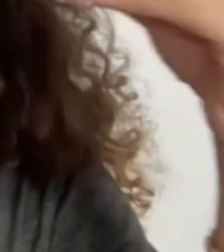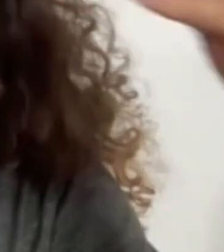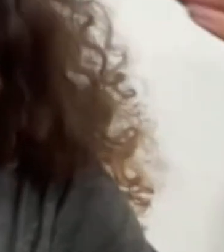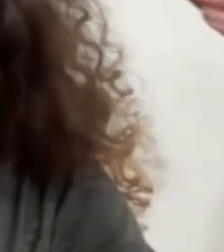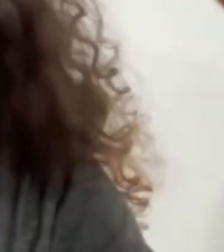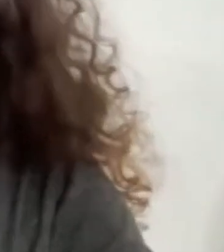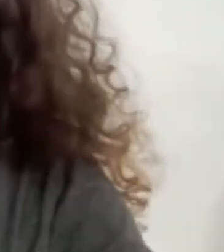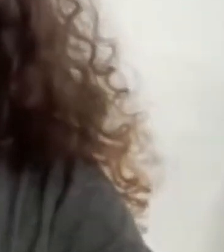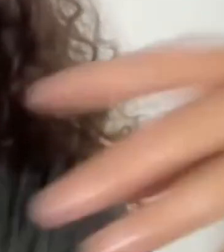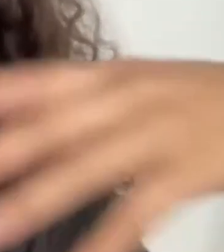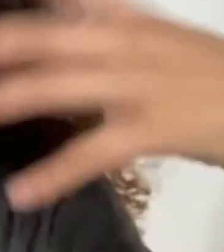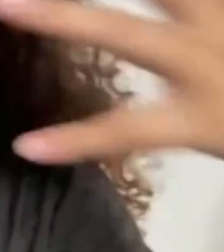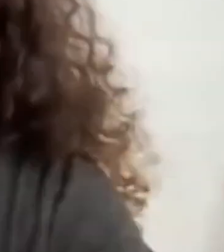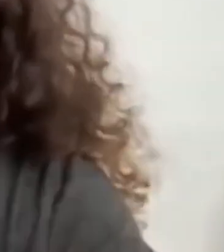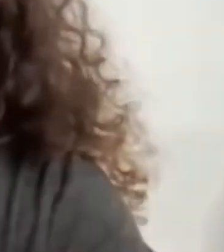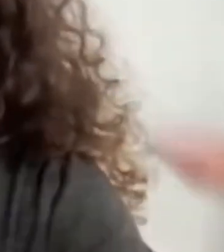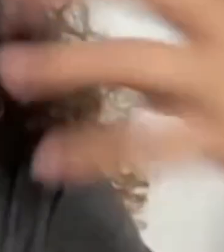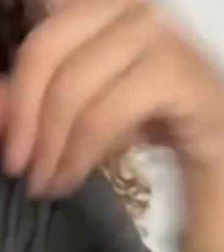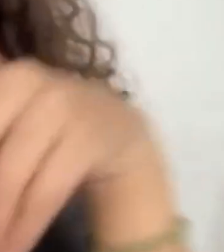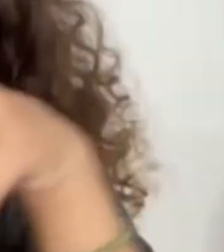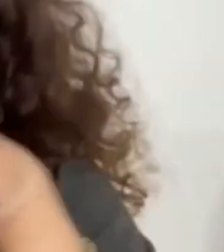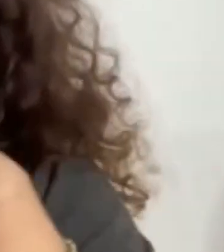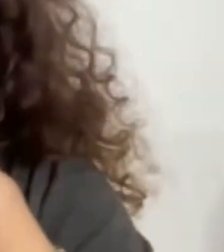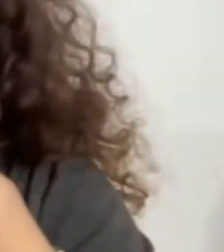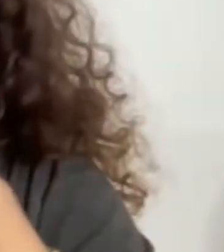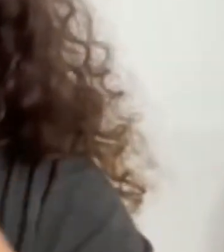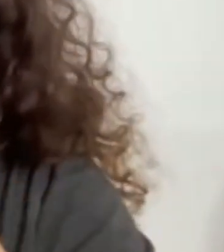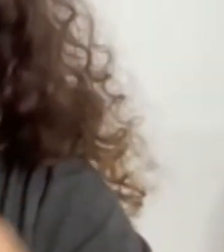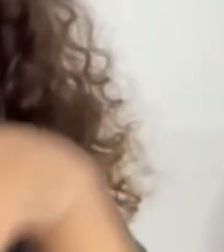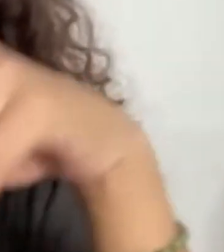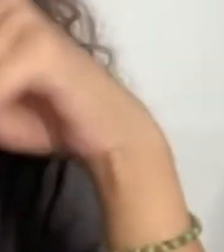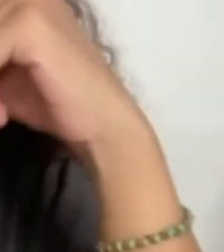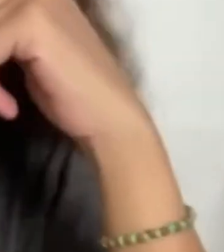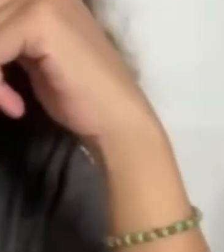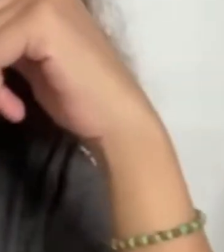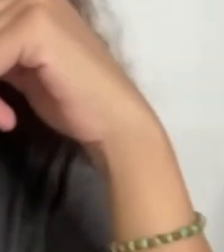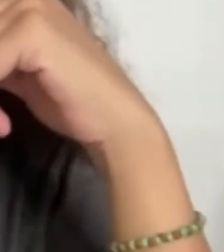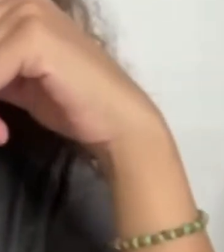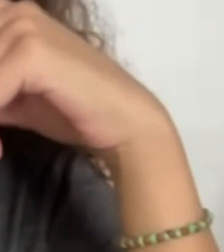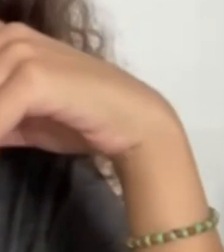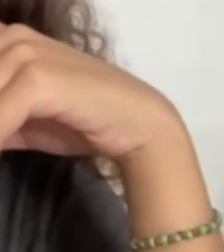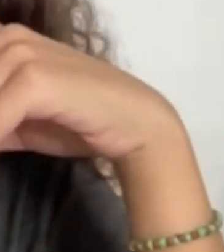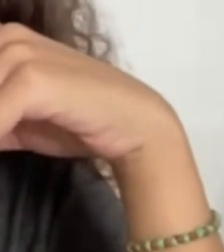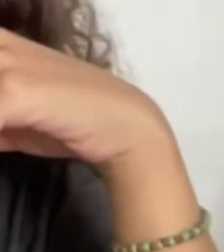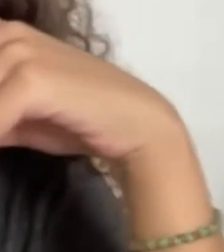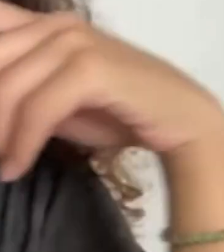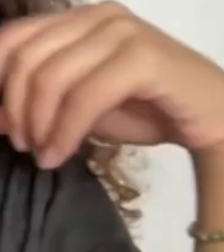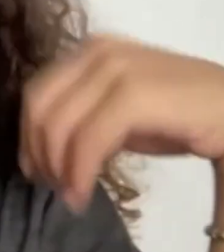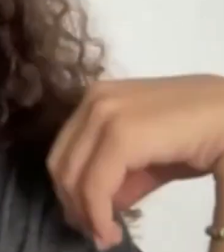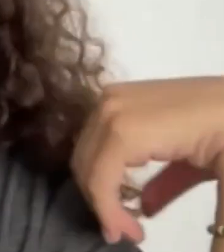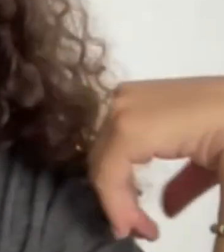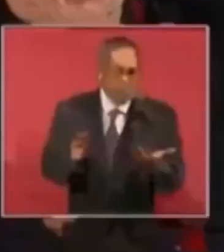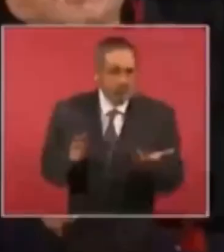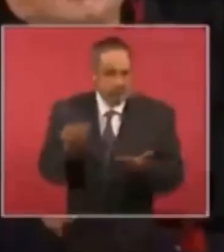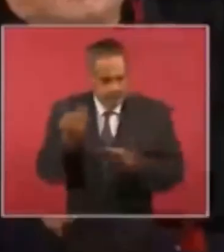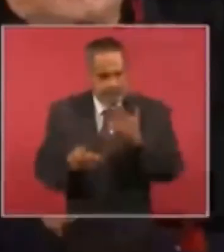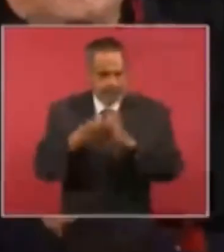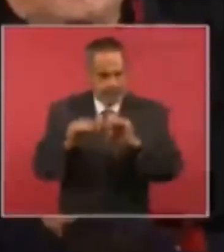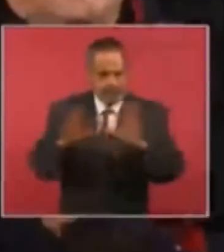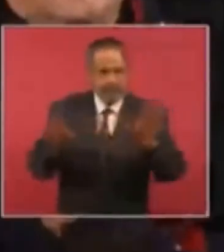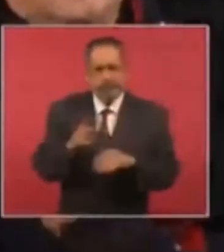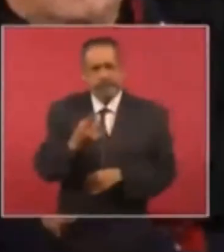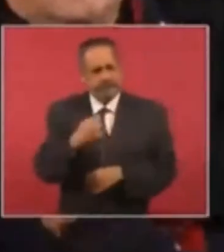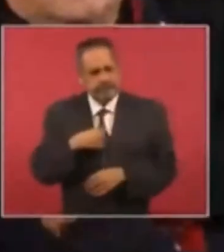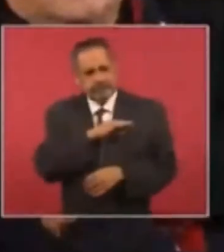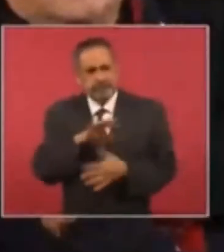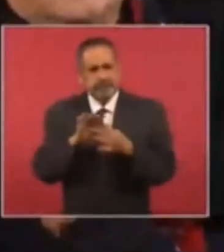de la salud del presidente. Vamos a ver qué fue lo que le preguntó esta periodista. ¿Me dar un